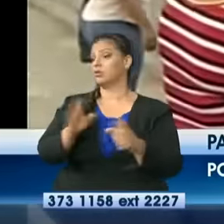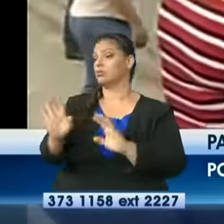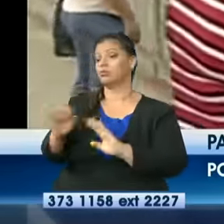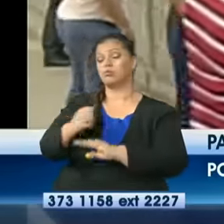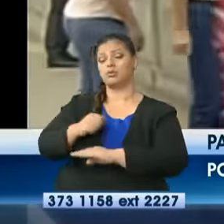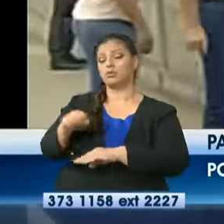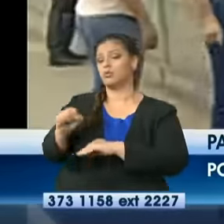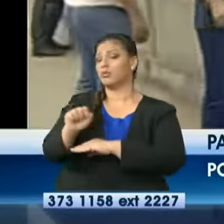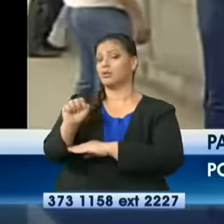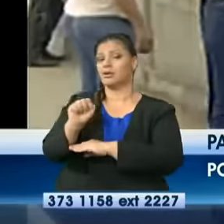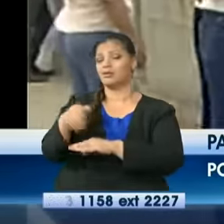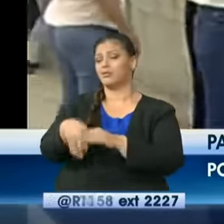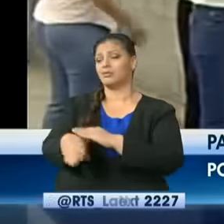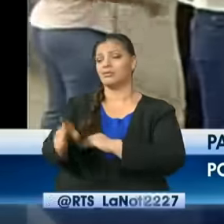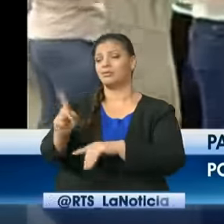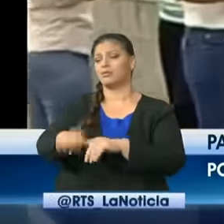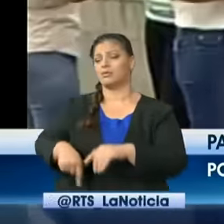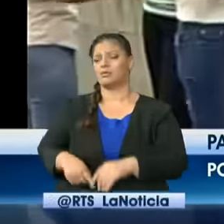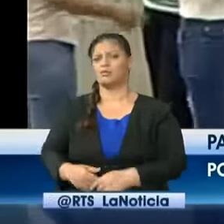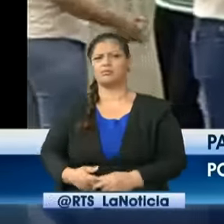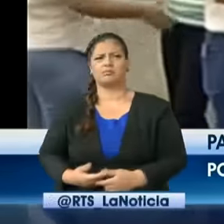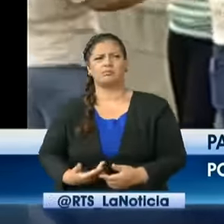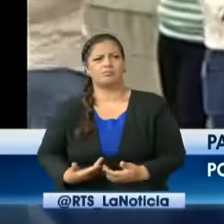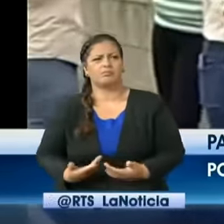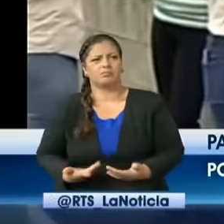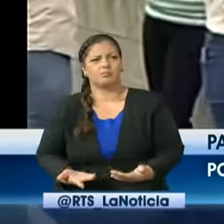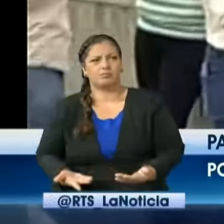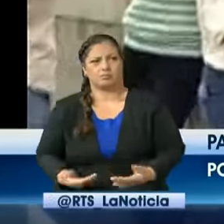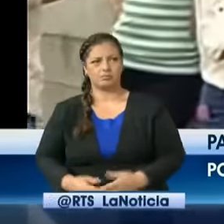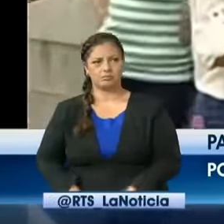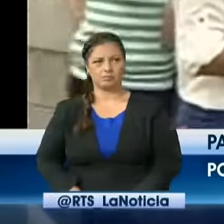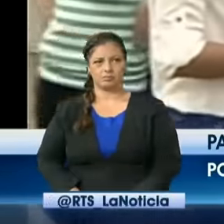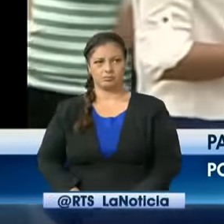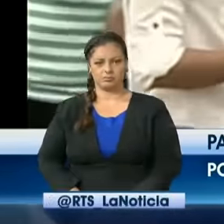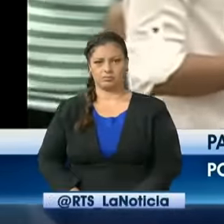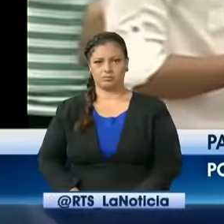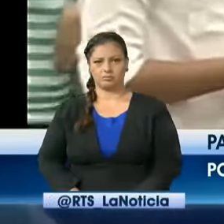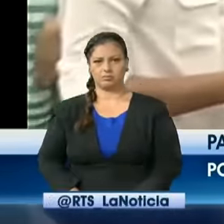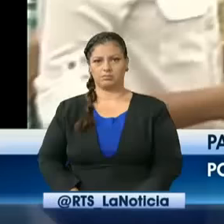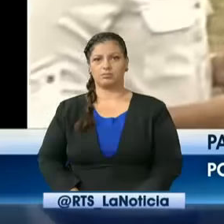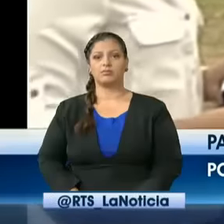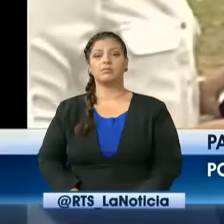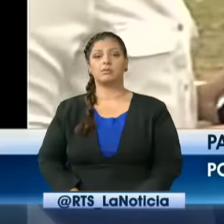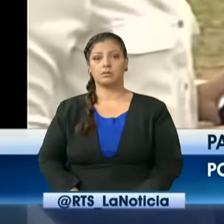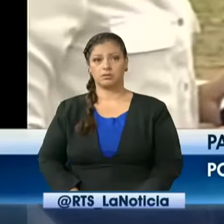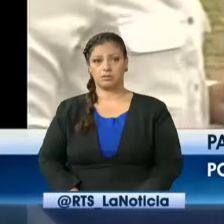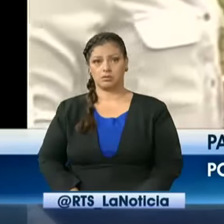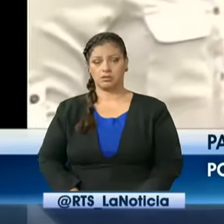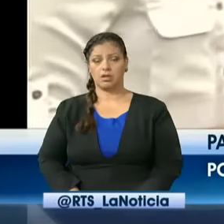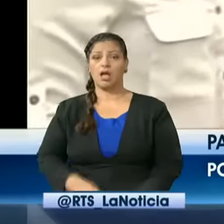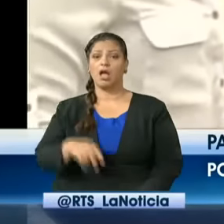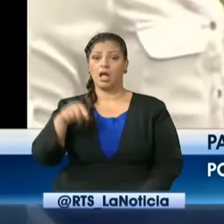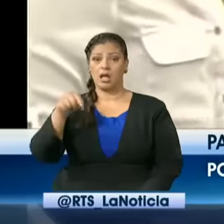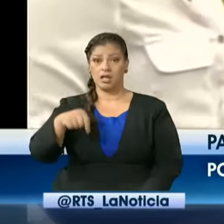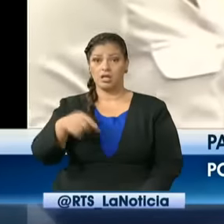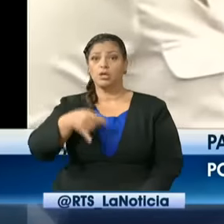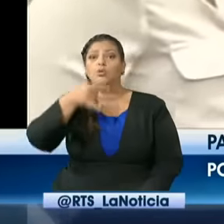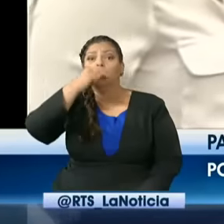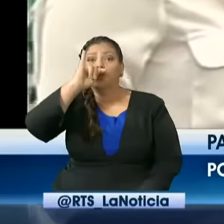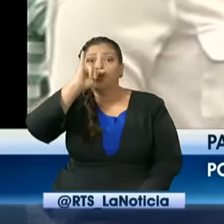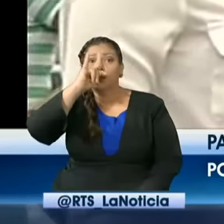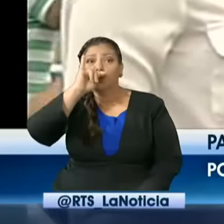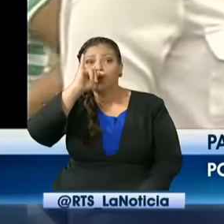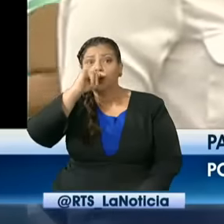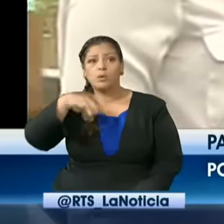vehicular? Sí, el ingreso vehicular. Incluso aquí en la Ciudadela hay un niño que se arrastra. Se arrastra porque no tiene sus piernitas. Otro en silla